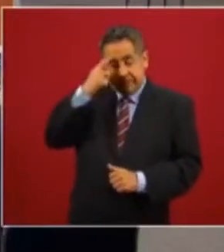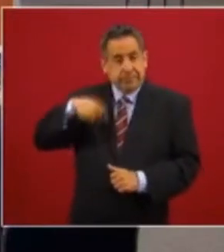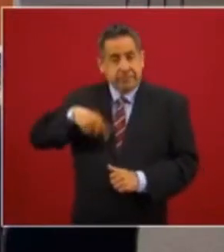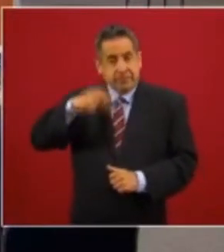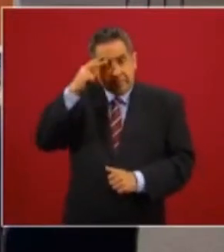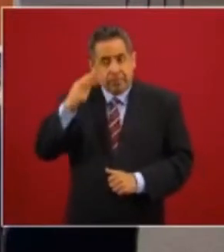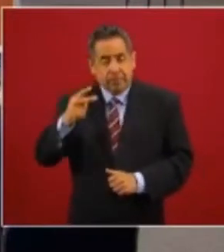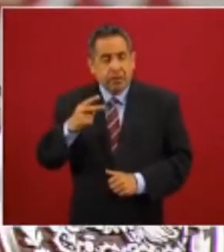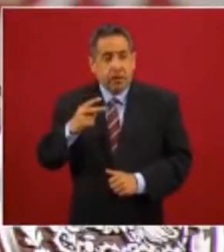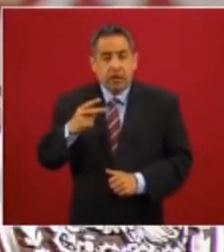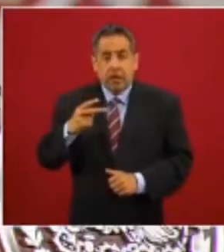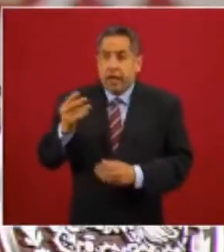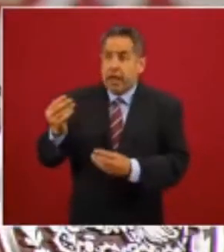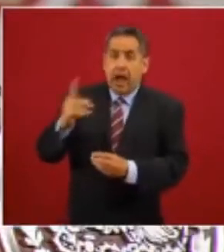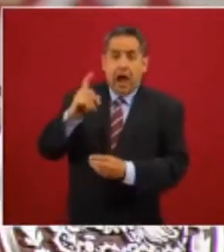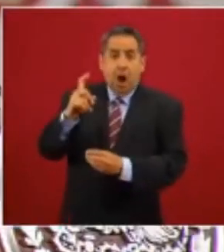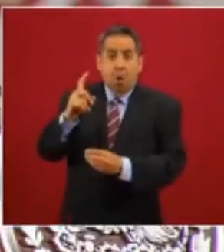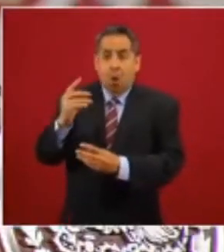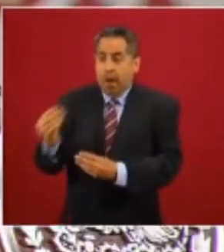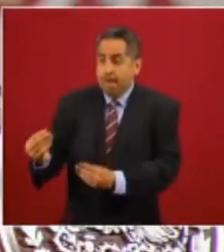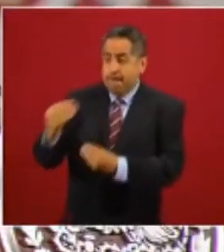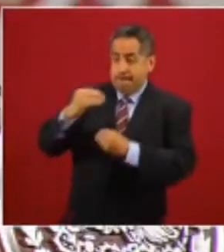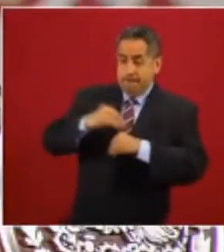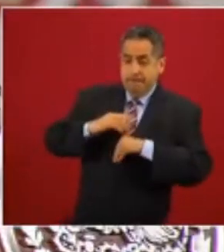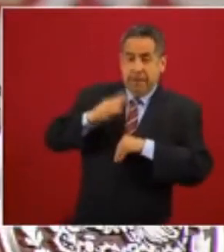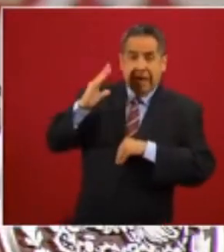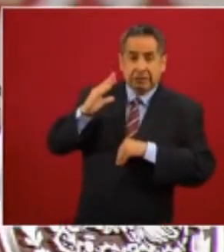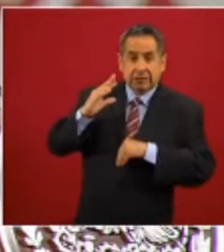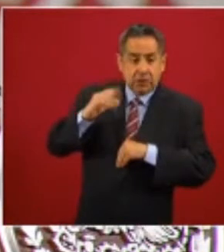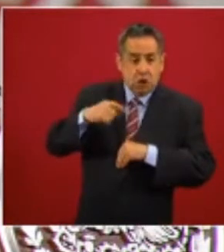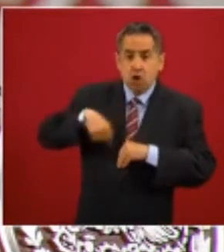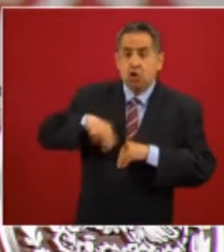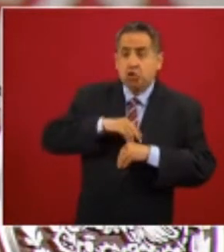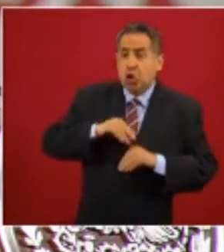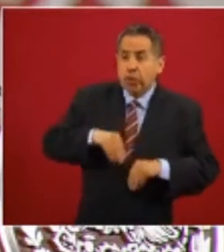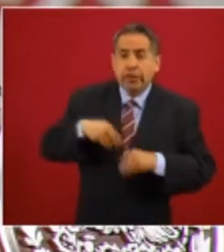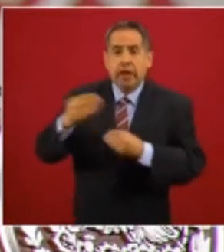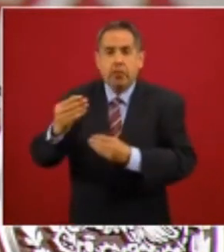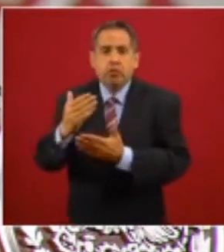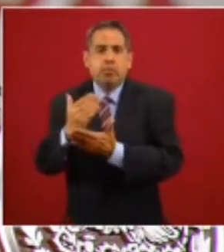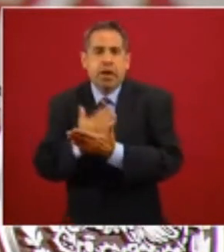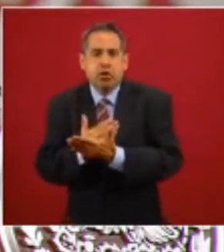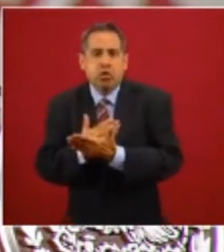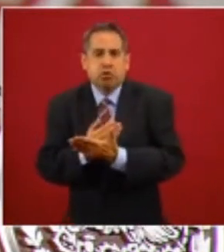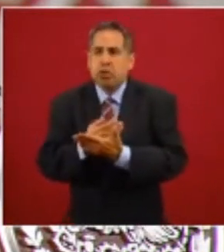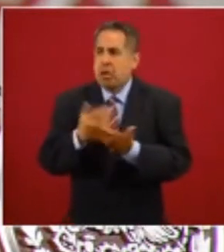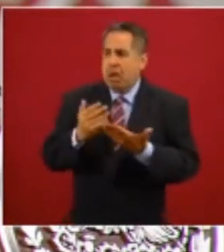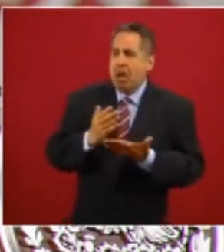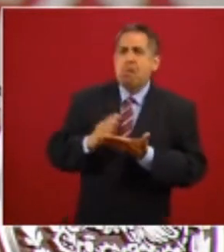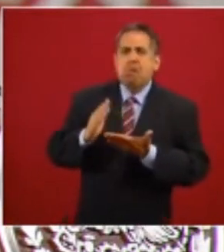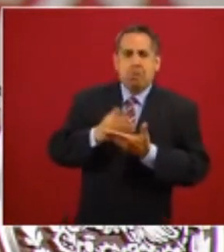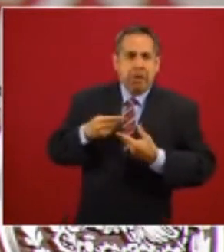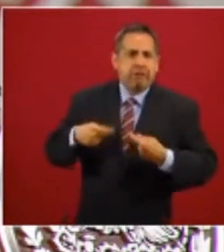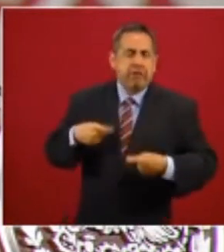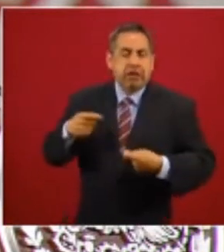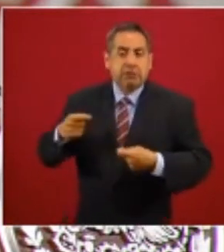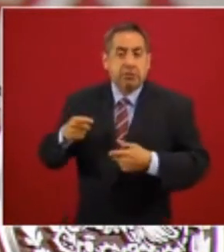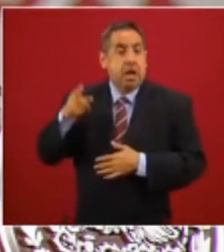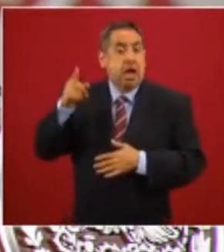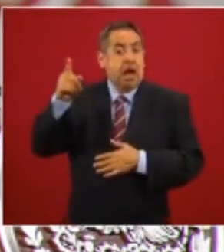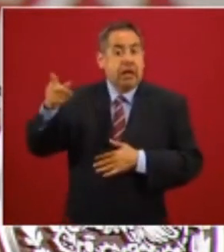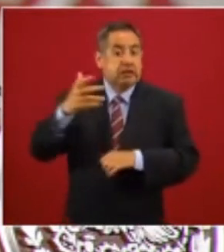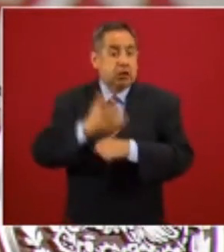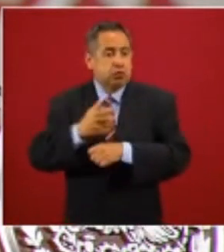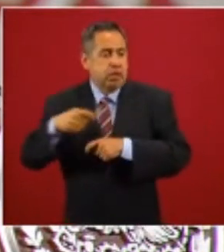recibimos más agua de la que nos toca aportar y tenemos flexibilidad. Mientras Estados Unidos tiene que